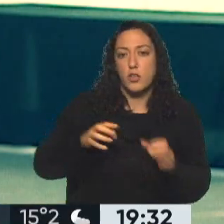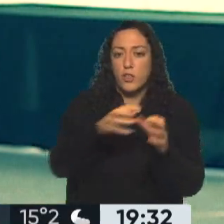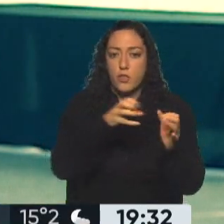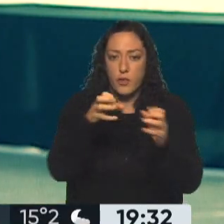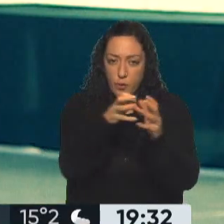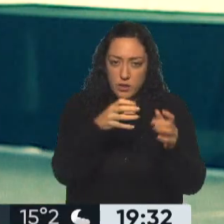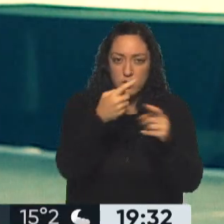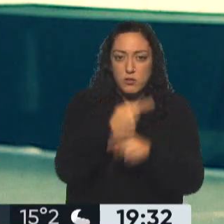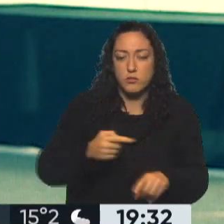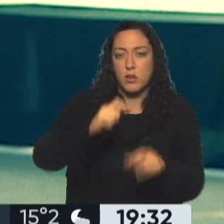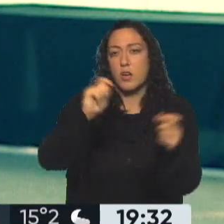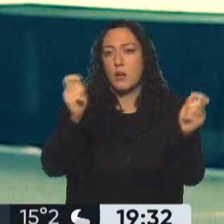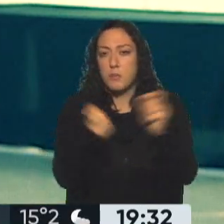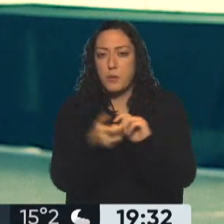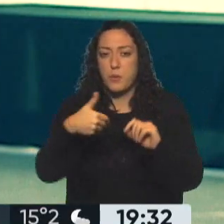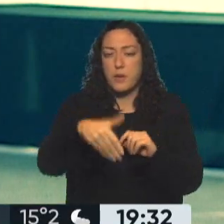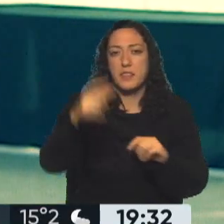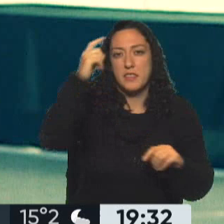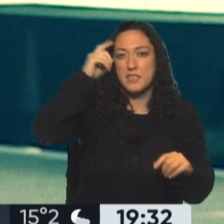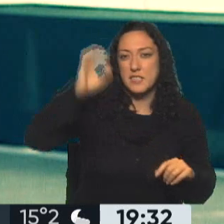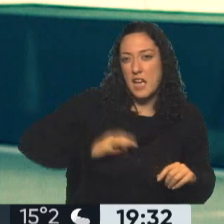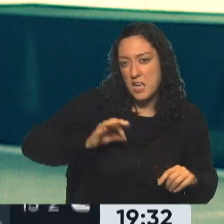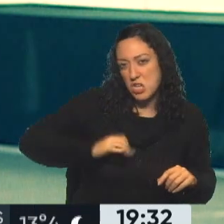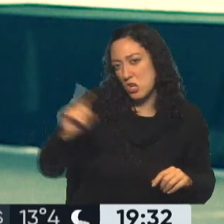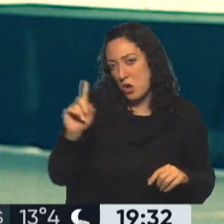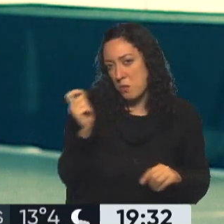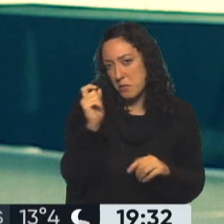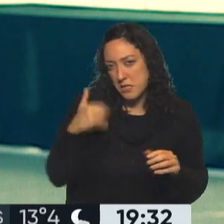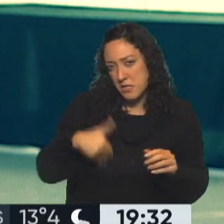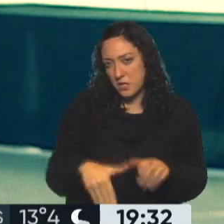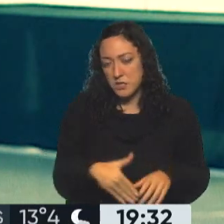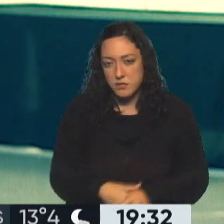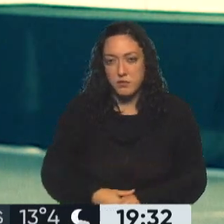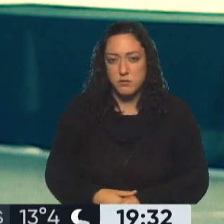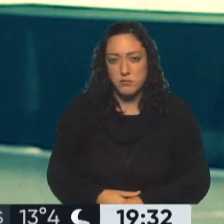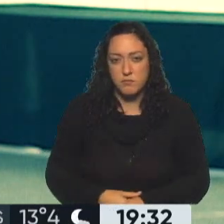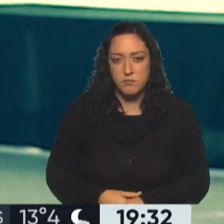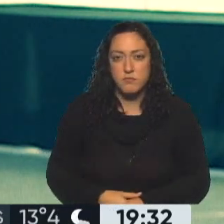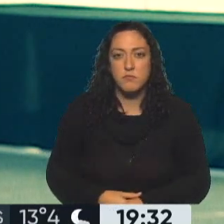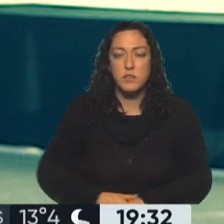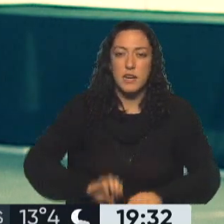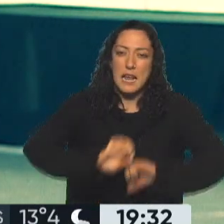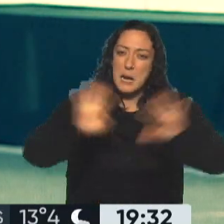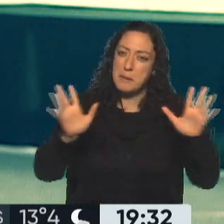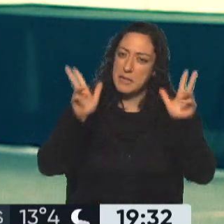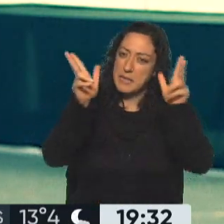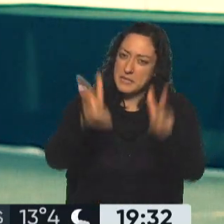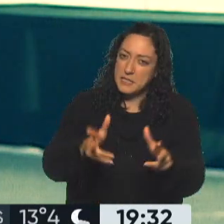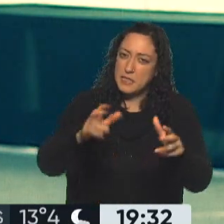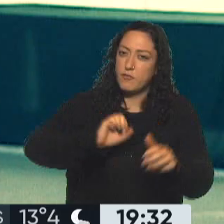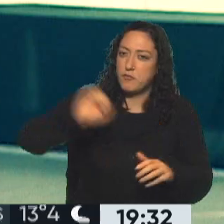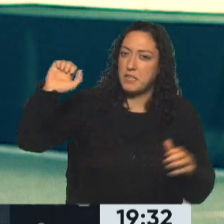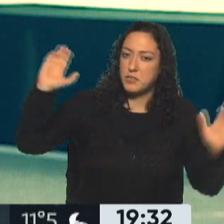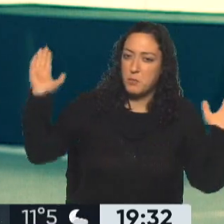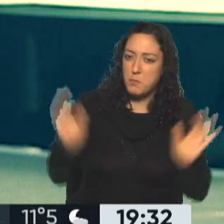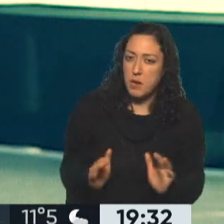van a cambiar, no dentro de 10 años, sino dentro de pocos meses. Y decirle claramente que vamos a bajar la inflación y vamos a